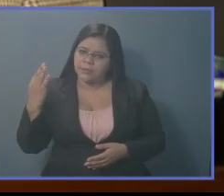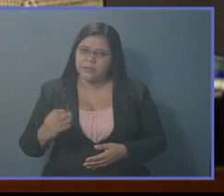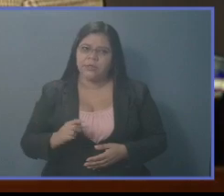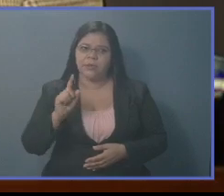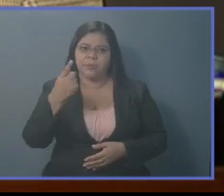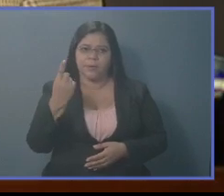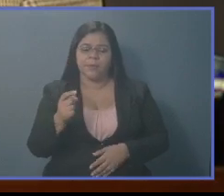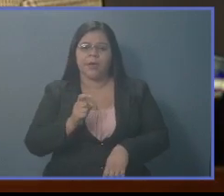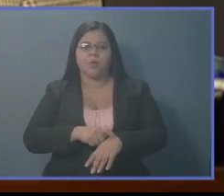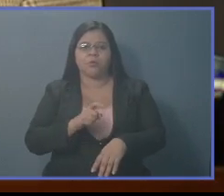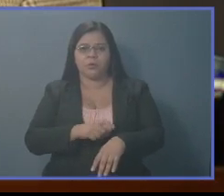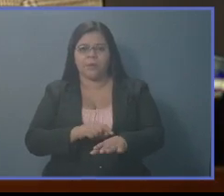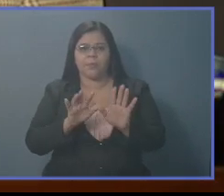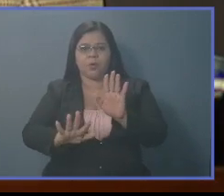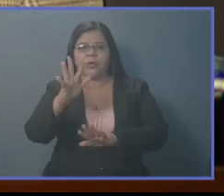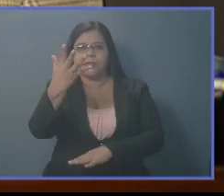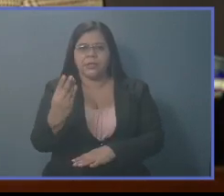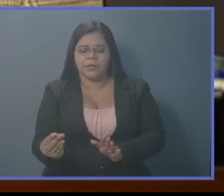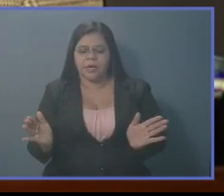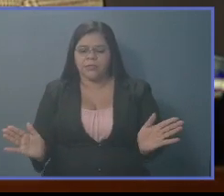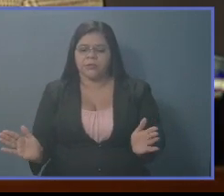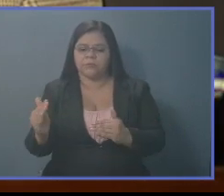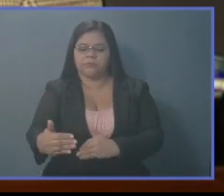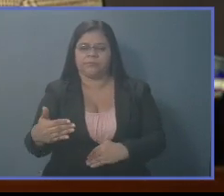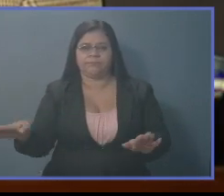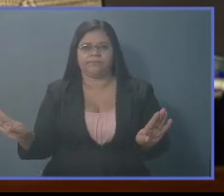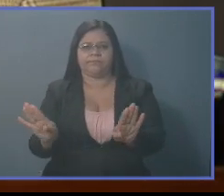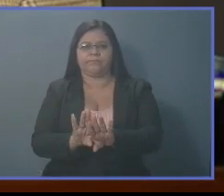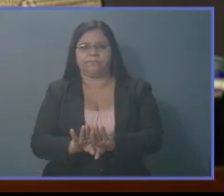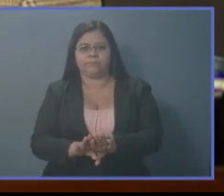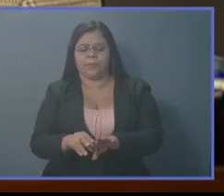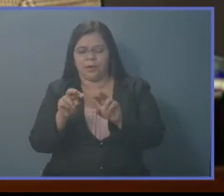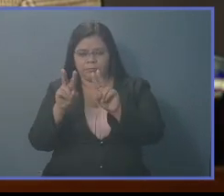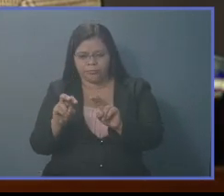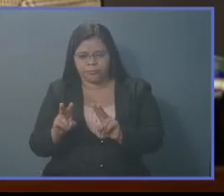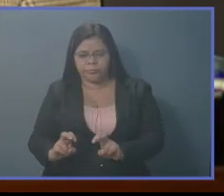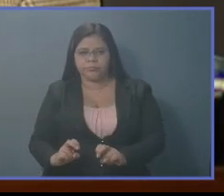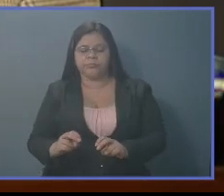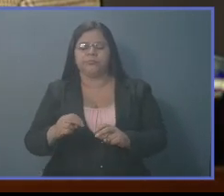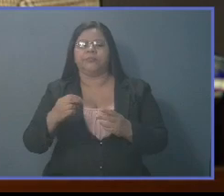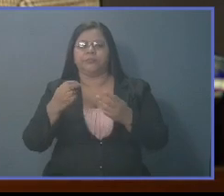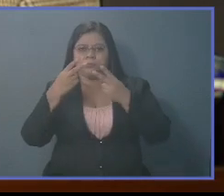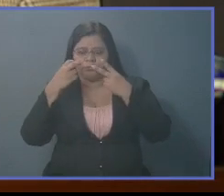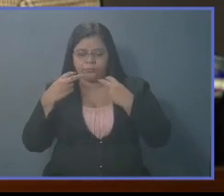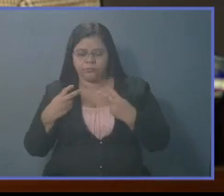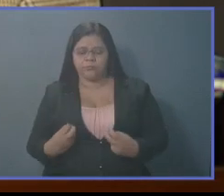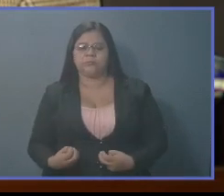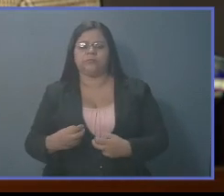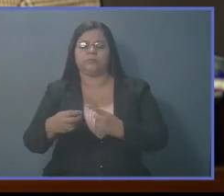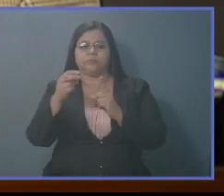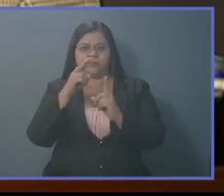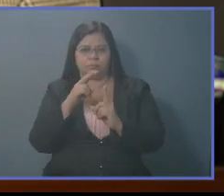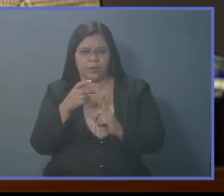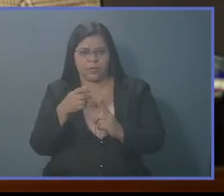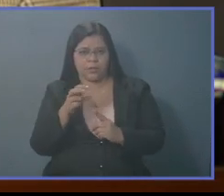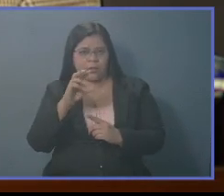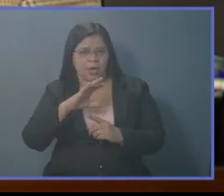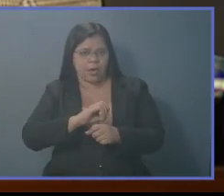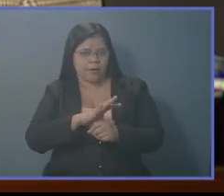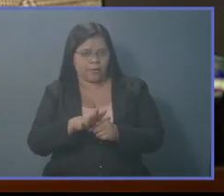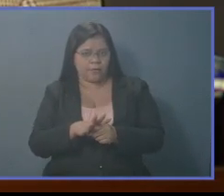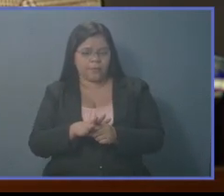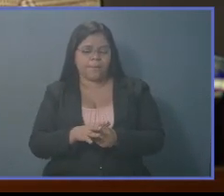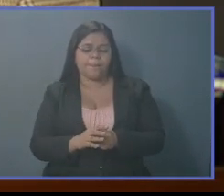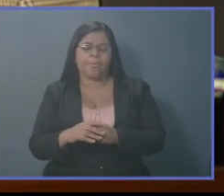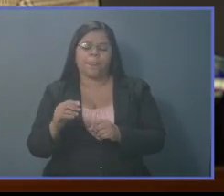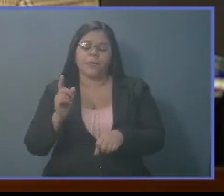cuarentena obligatoria de 15 días, a quienes deberá hacerse la prueba de COVID-19 de conformidad a los protocolos dictados por el Ministerio de Salud, a